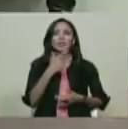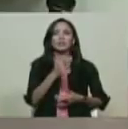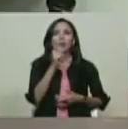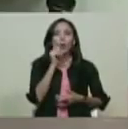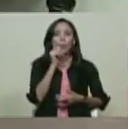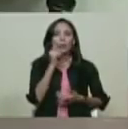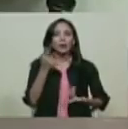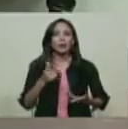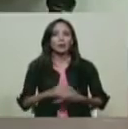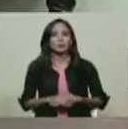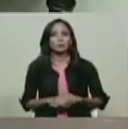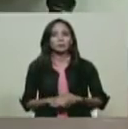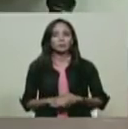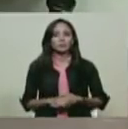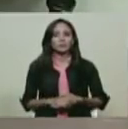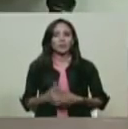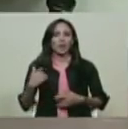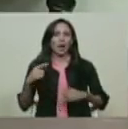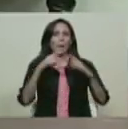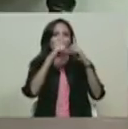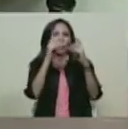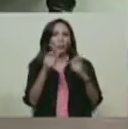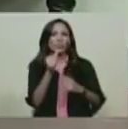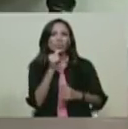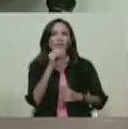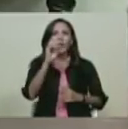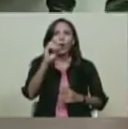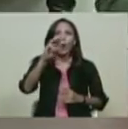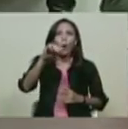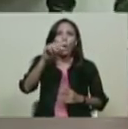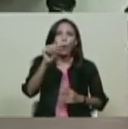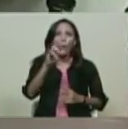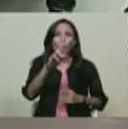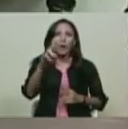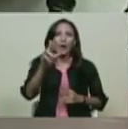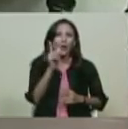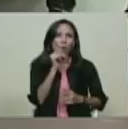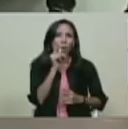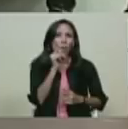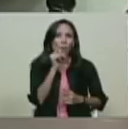dice, la gente se preguntará, ¿quién es Omar Barbosa?